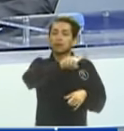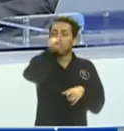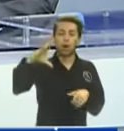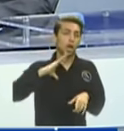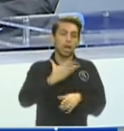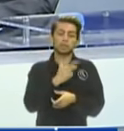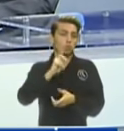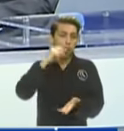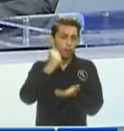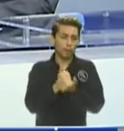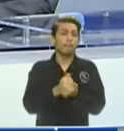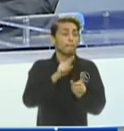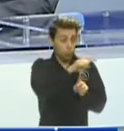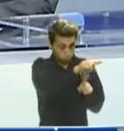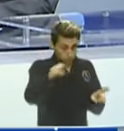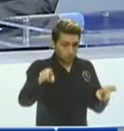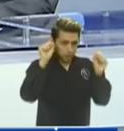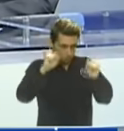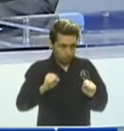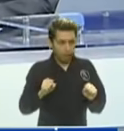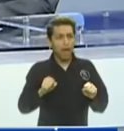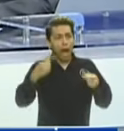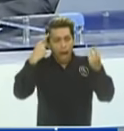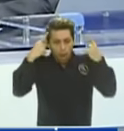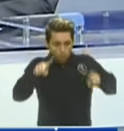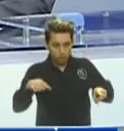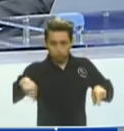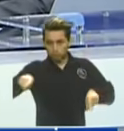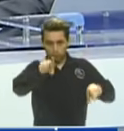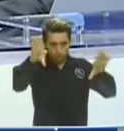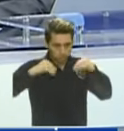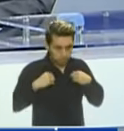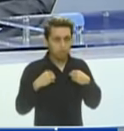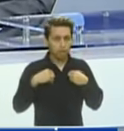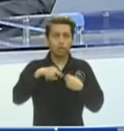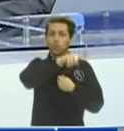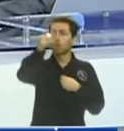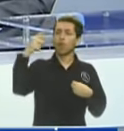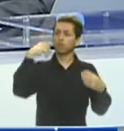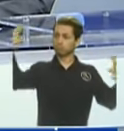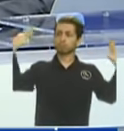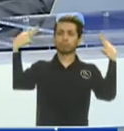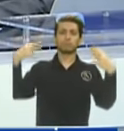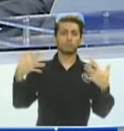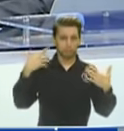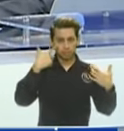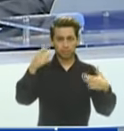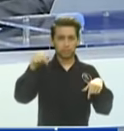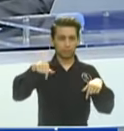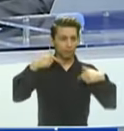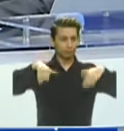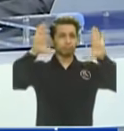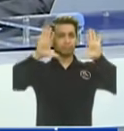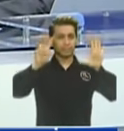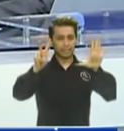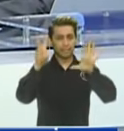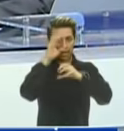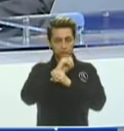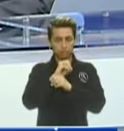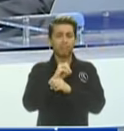viernes, sábado y hoy domingo en llegar a aterrizar y decirle hoy a los guatemaltecos, mira, es